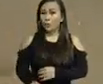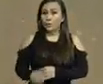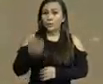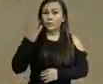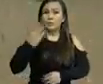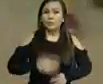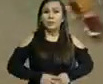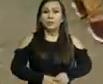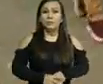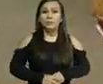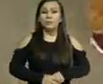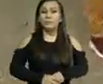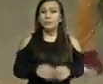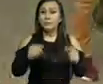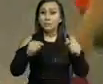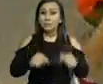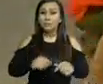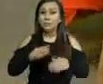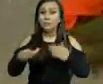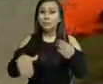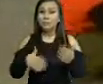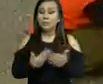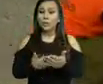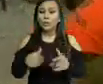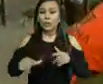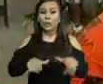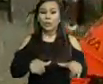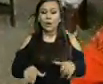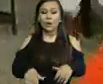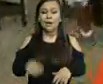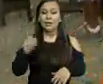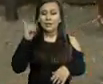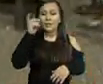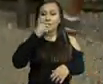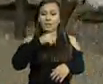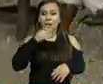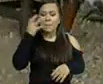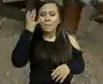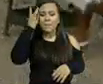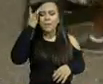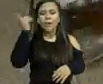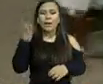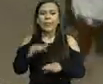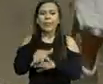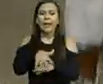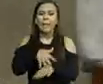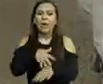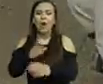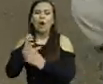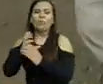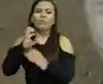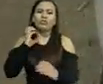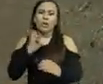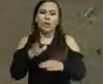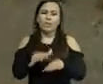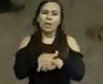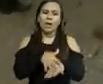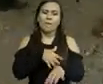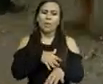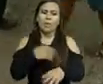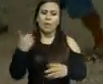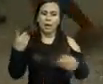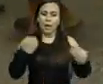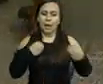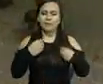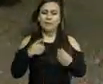complicados de esperar y embarcarse en los dulces en este lugar fs por qué razón porque demoran demasiado eso colectiva a veces el lugar el